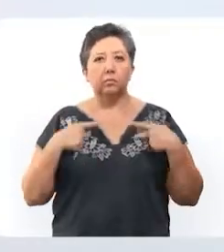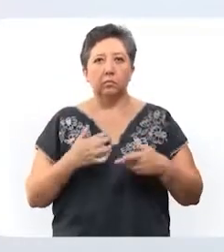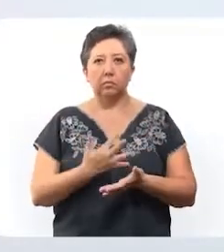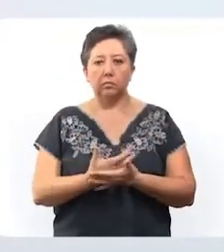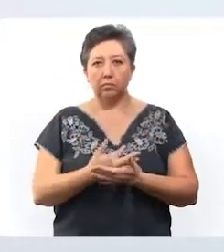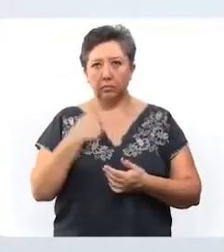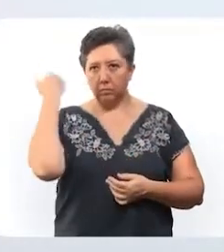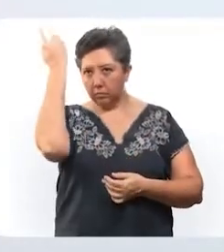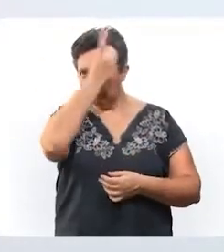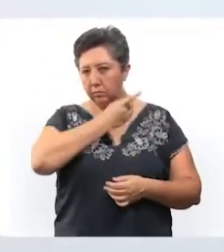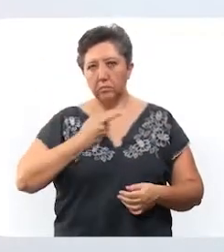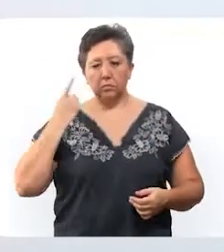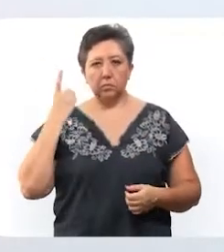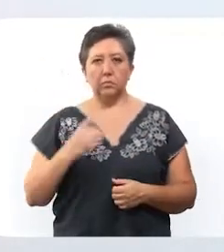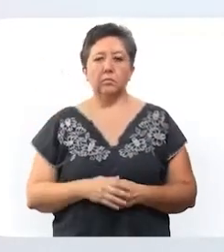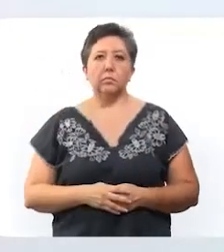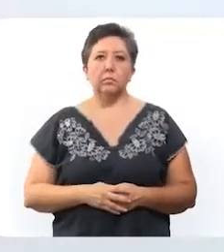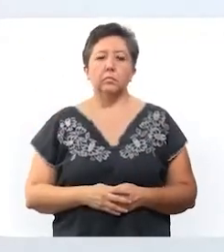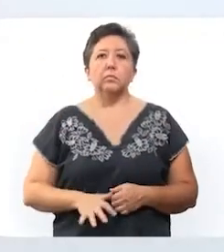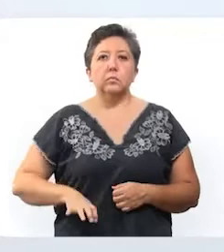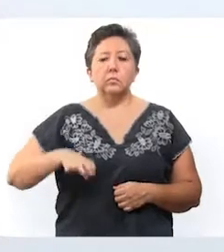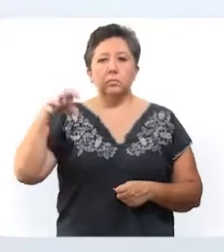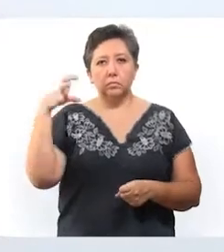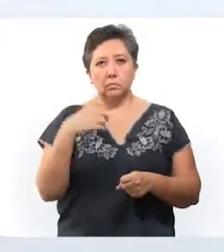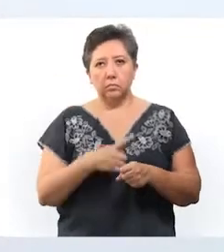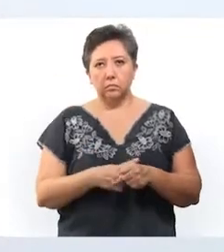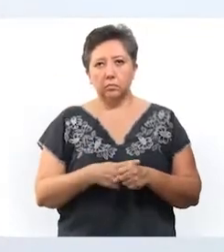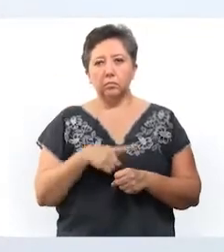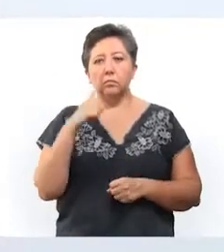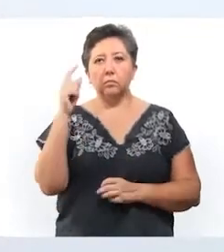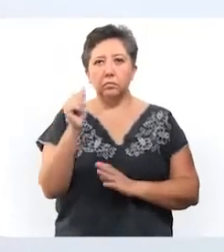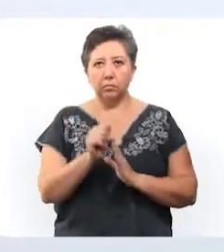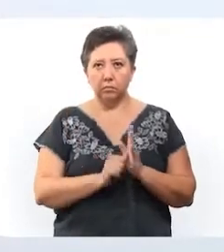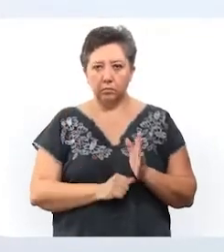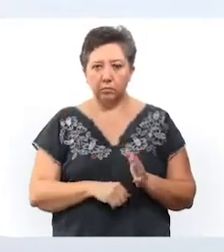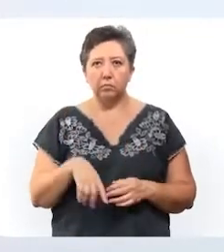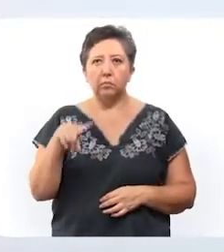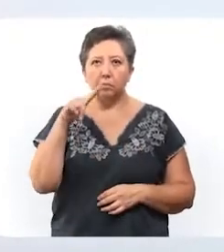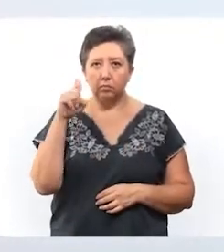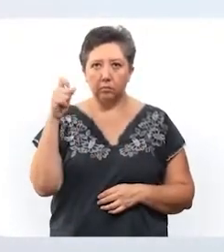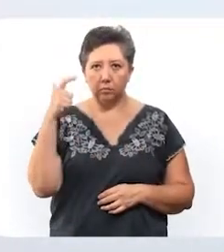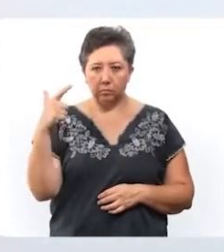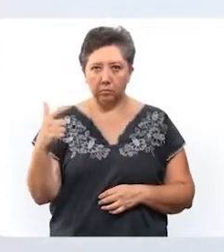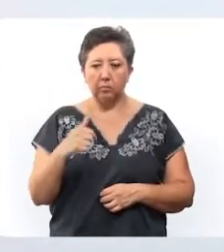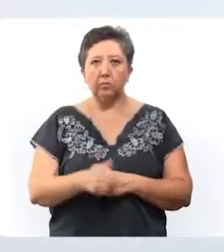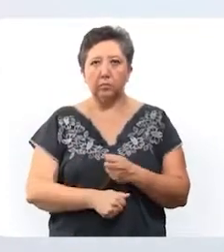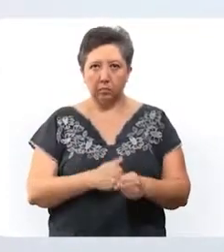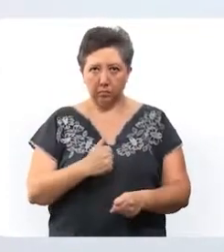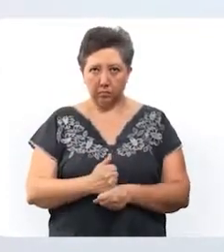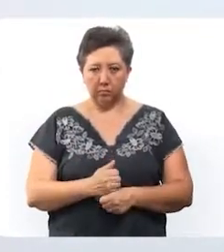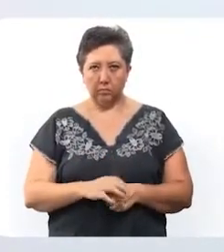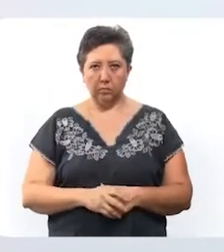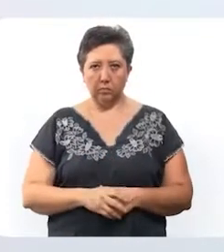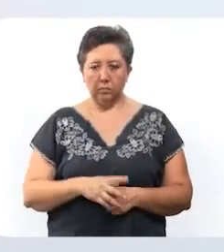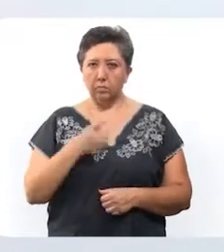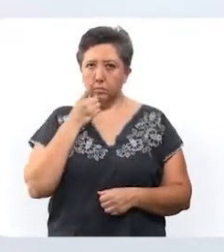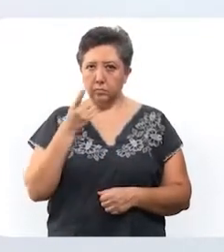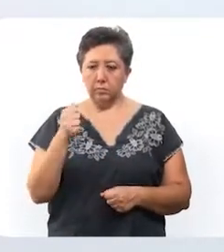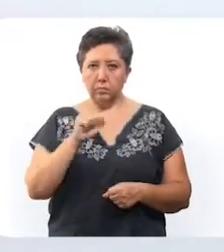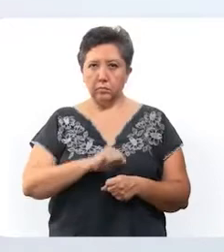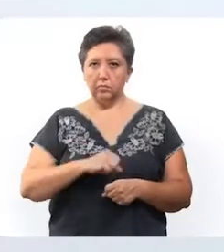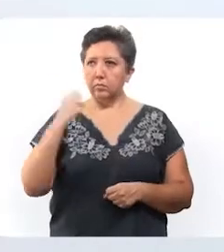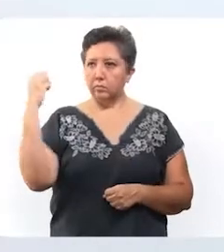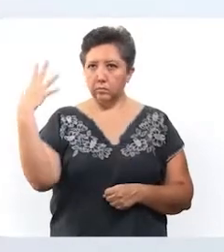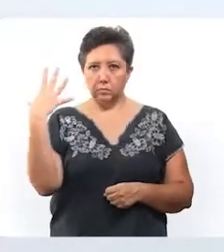otros pacientes a la espera de diagnóstico. El rango de edad de los casos es de 1 mes a 107 años. Los